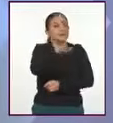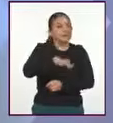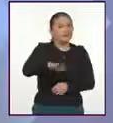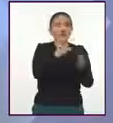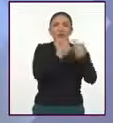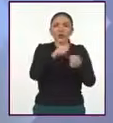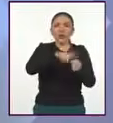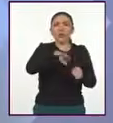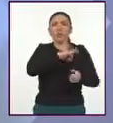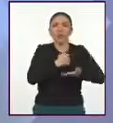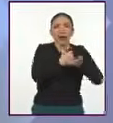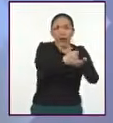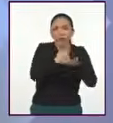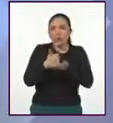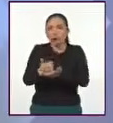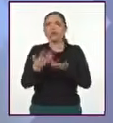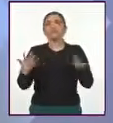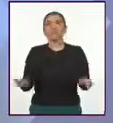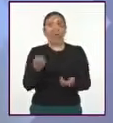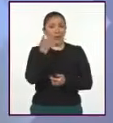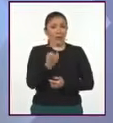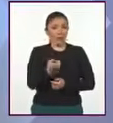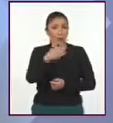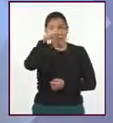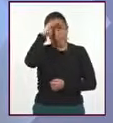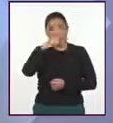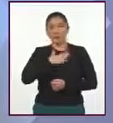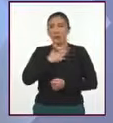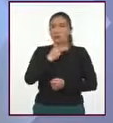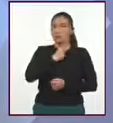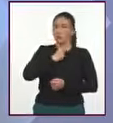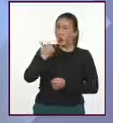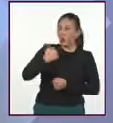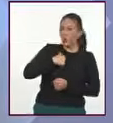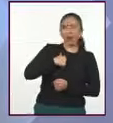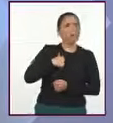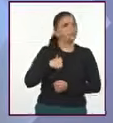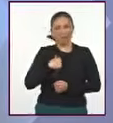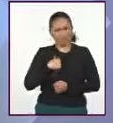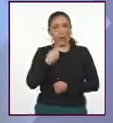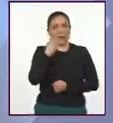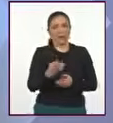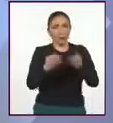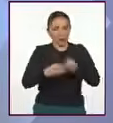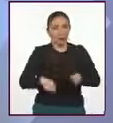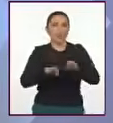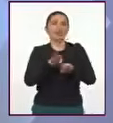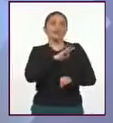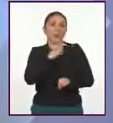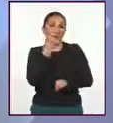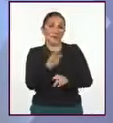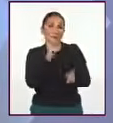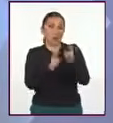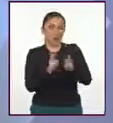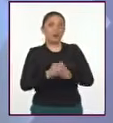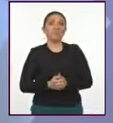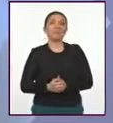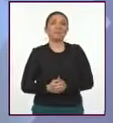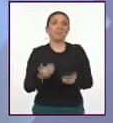podemos apoyarnos, entonces no estamos solos y bueno, qué importante poder mencionar todo esto. Quisiera